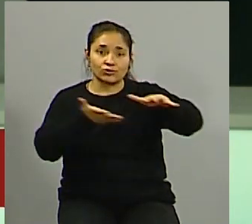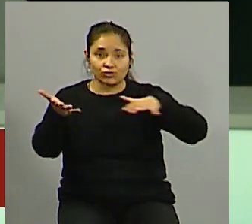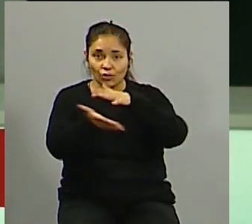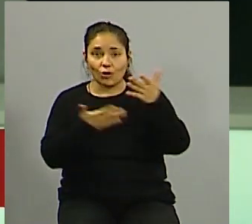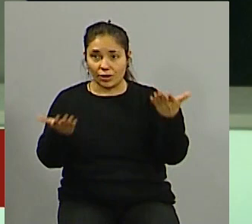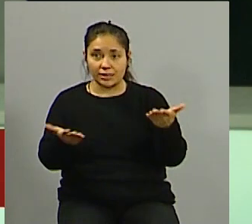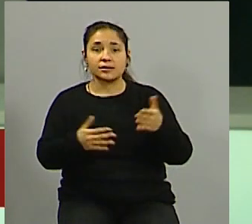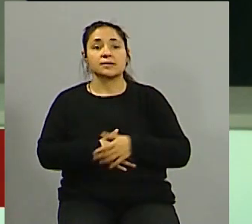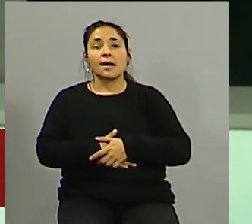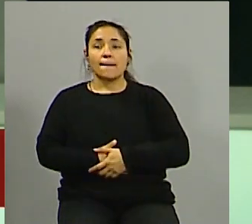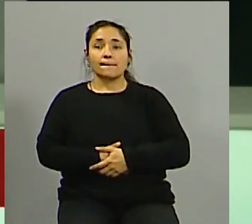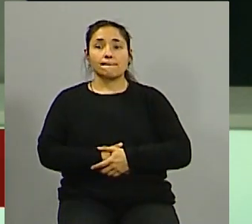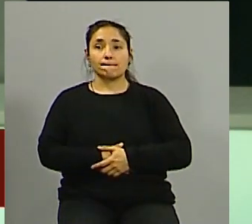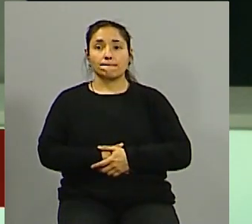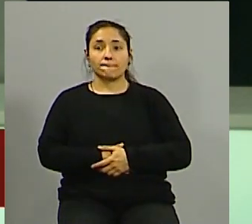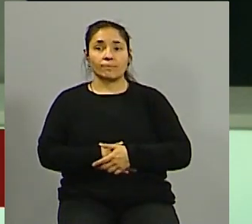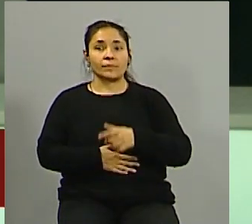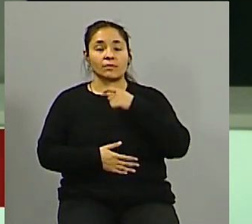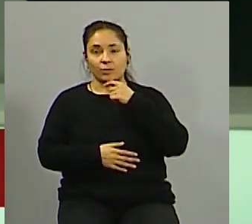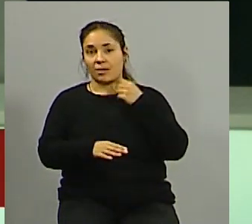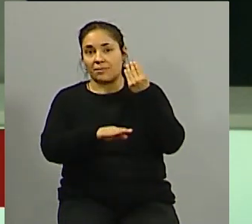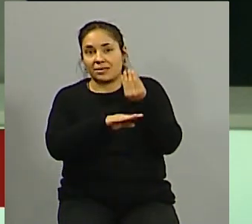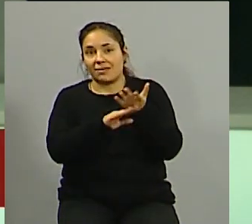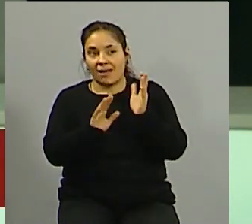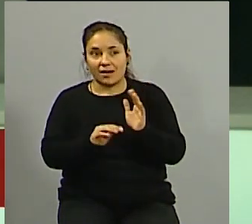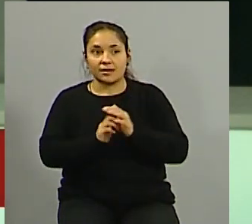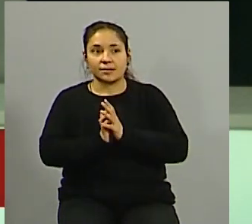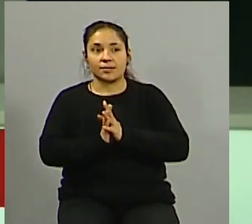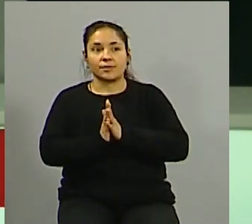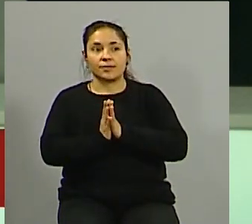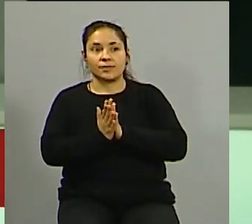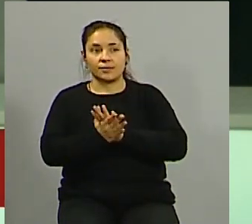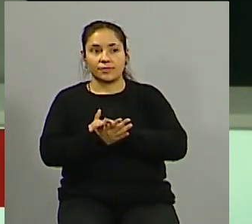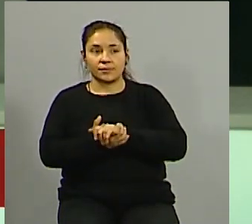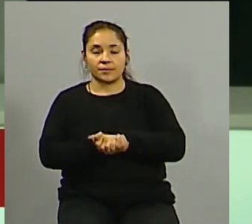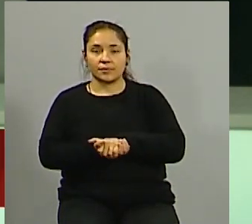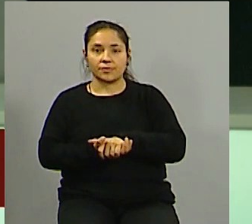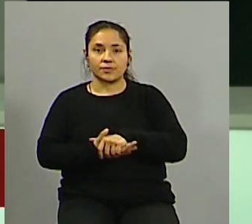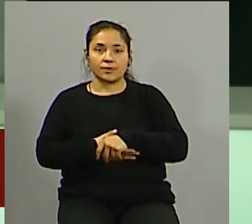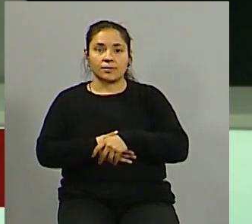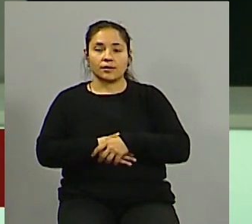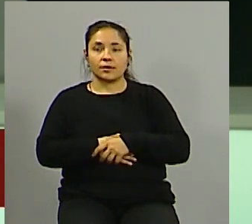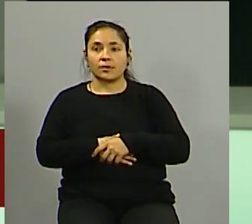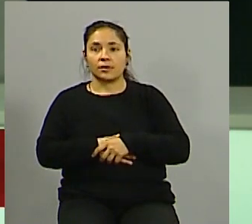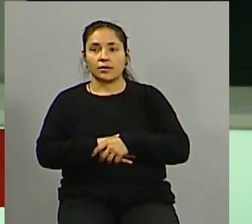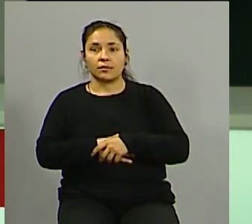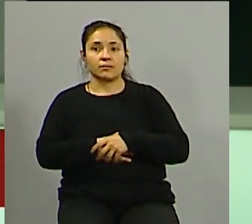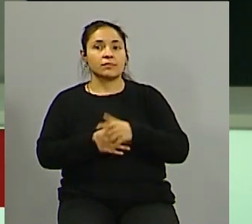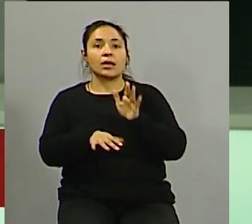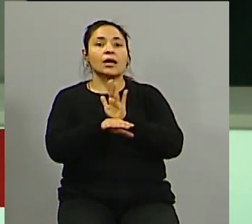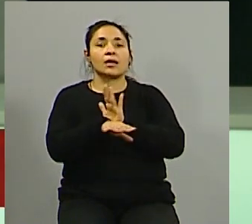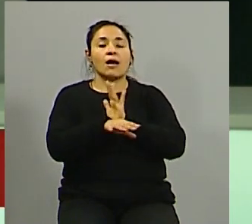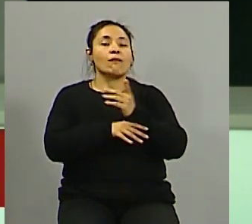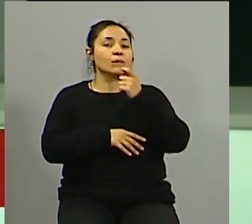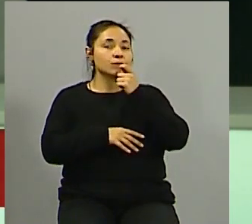ciudadanos y ciudadanas que queremos representar. Bueno, esto tiene características reparatorias, las moratorias